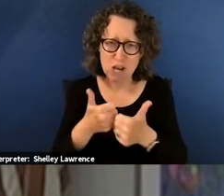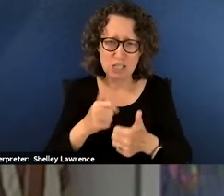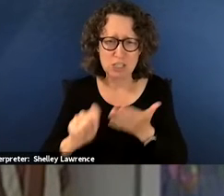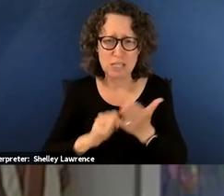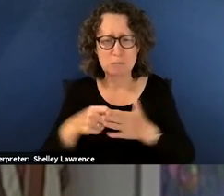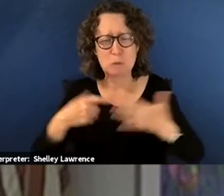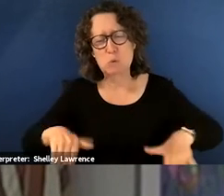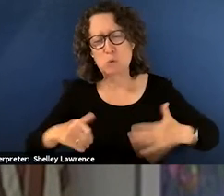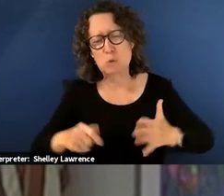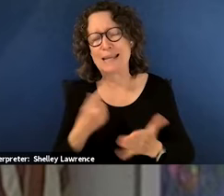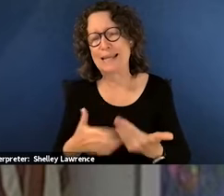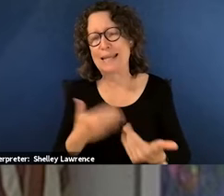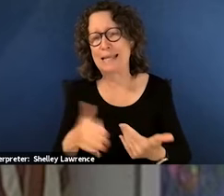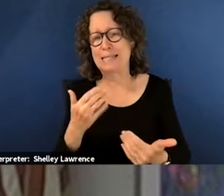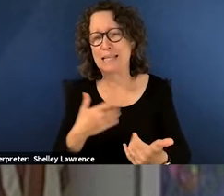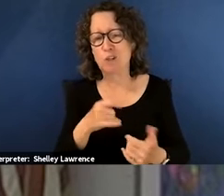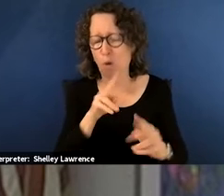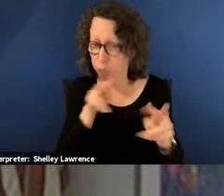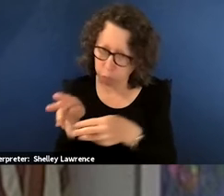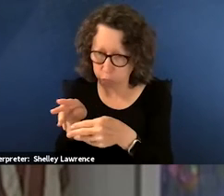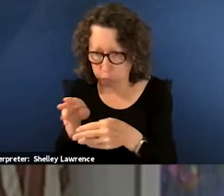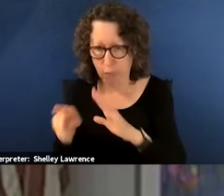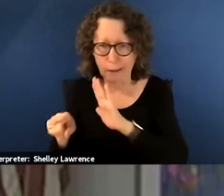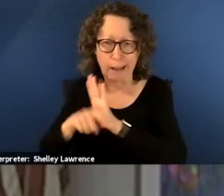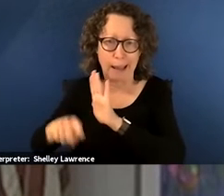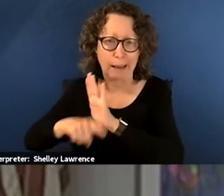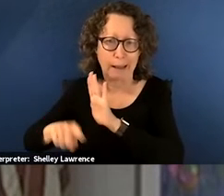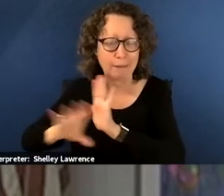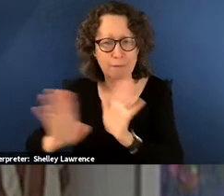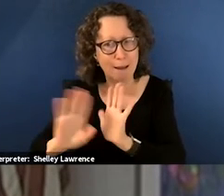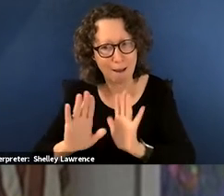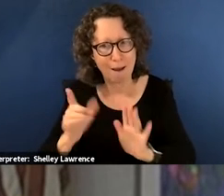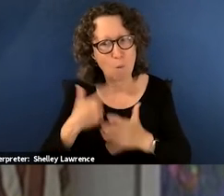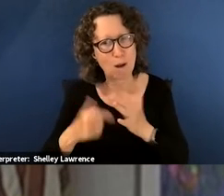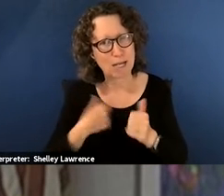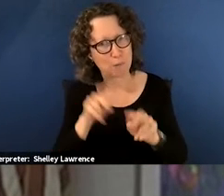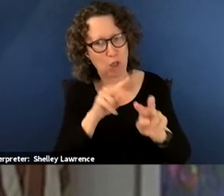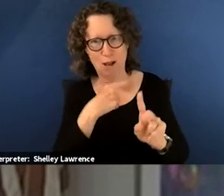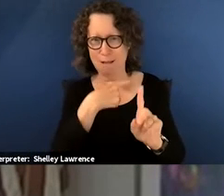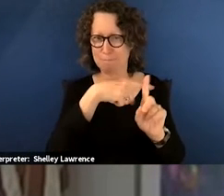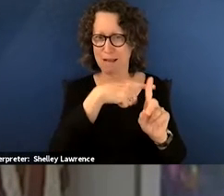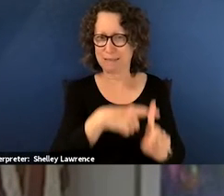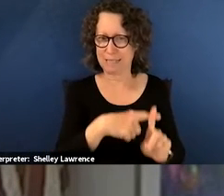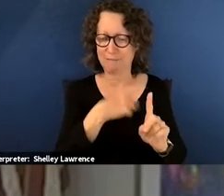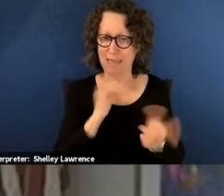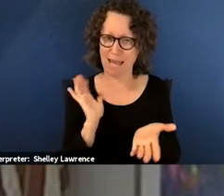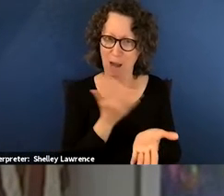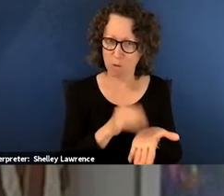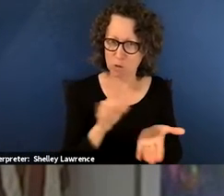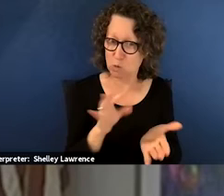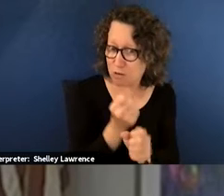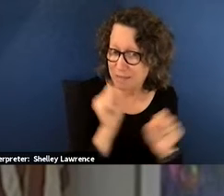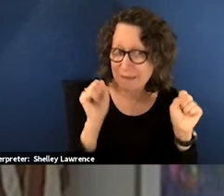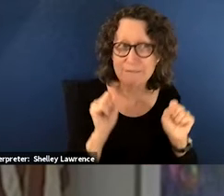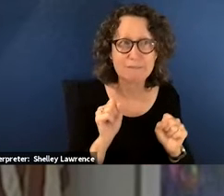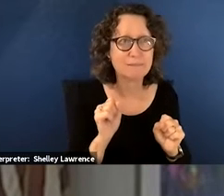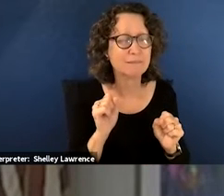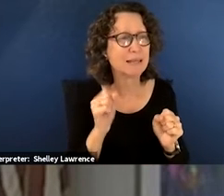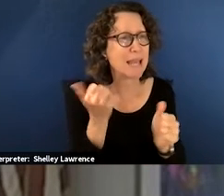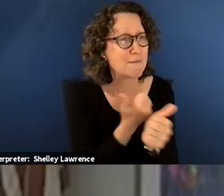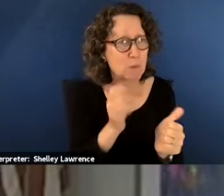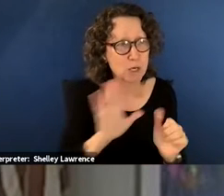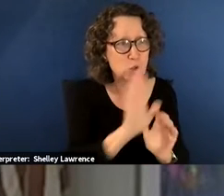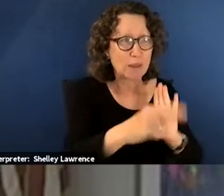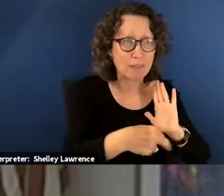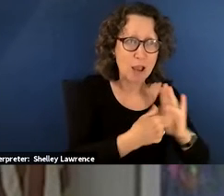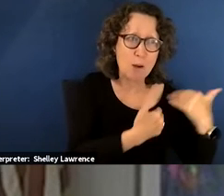tiempos difíciles. Y muchas veces resulta fácil enfocarnos en lo negativo, pero hay que enfocarnos en lo positivo. Los estudiantes están a